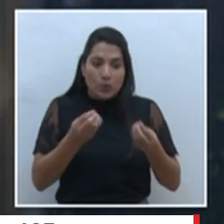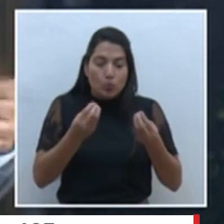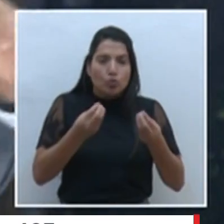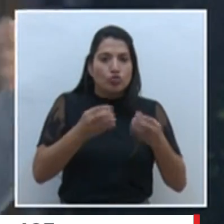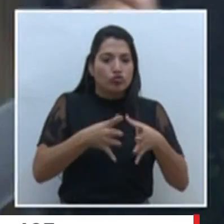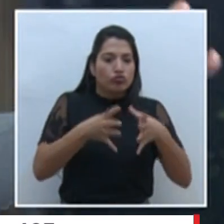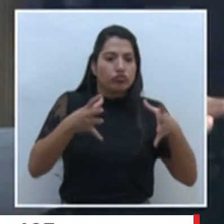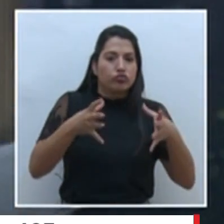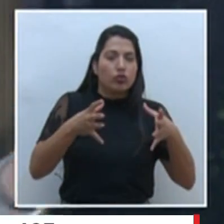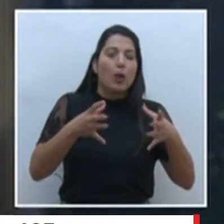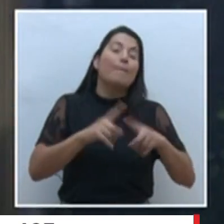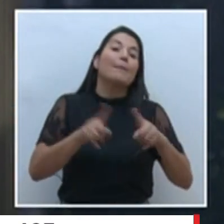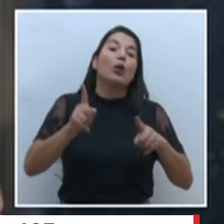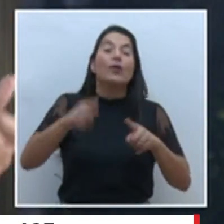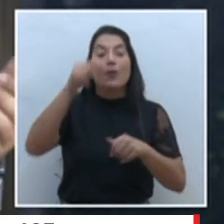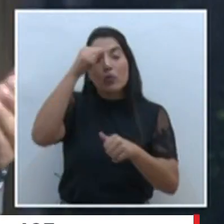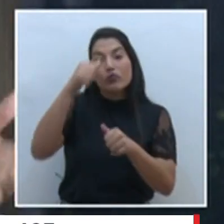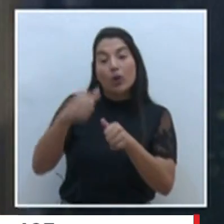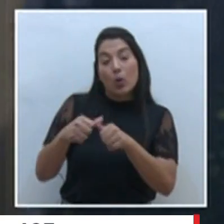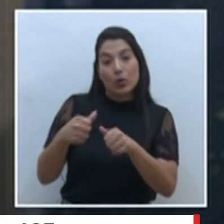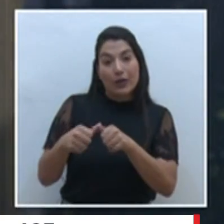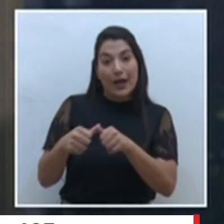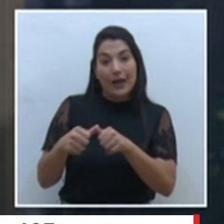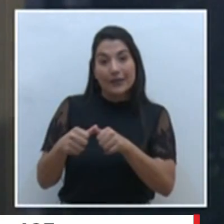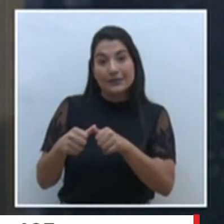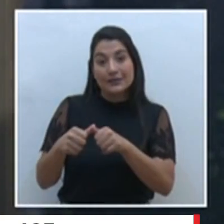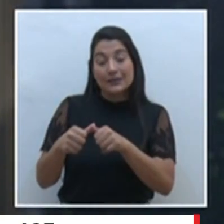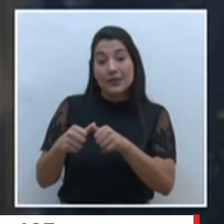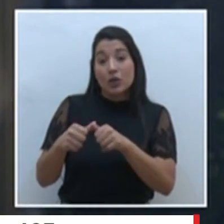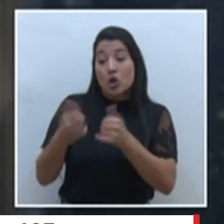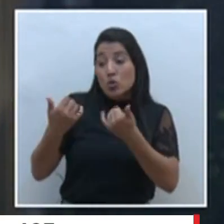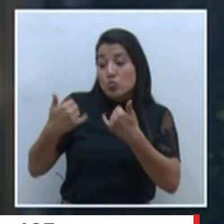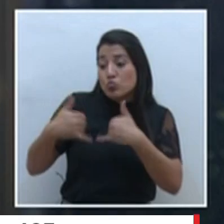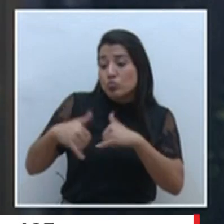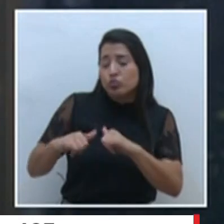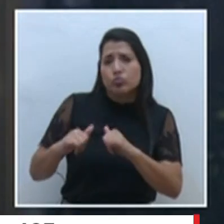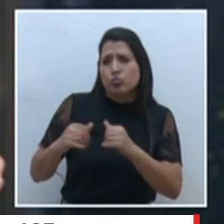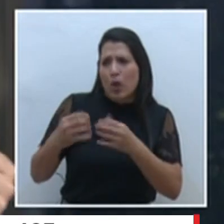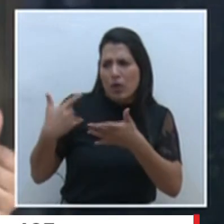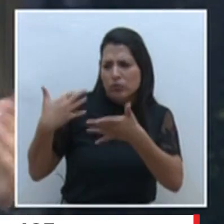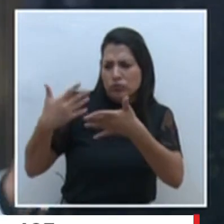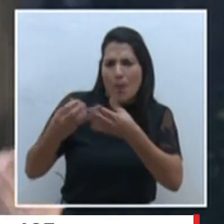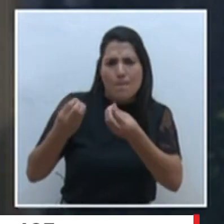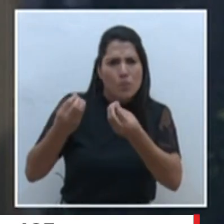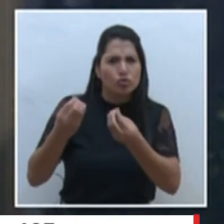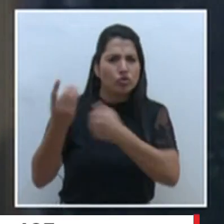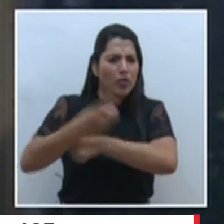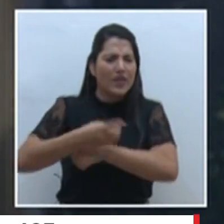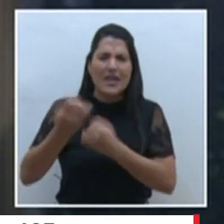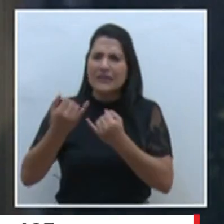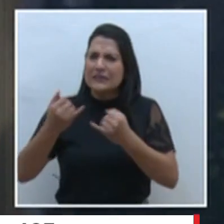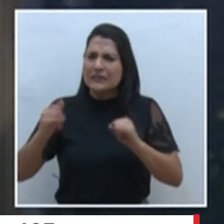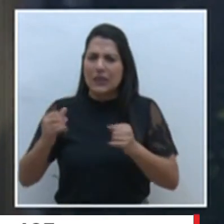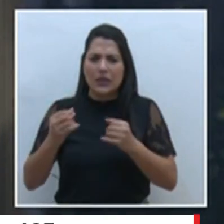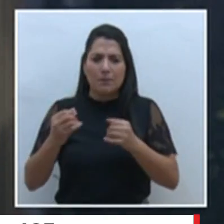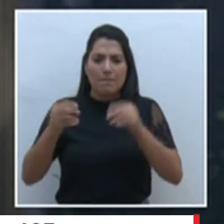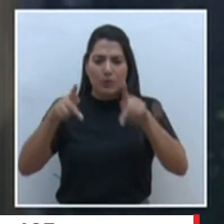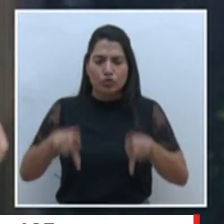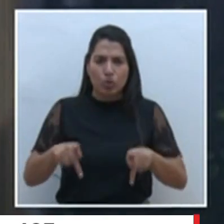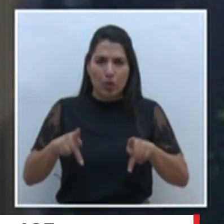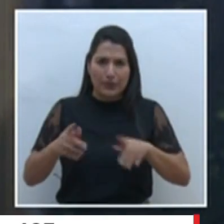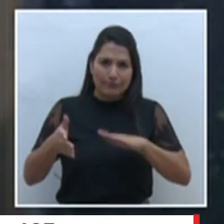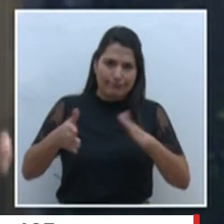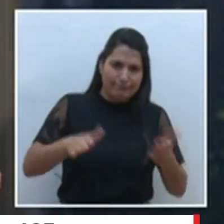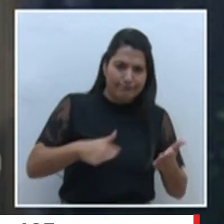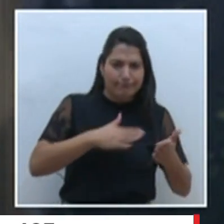aunque se reportan esos números altos todos los días, llevamos bastantes días sin nuevos fallecidos, el dato de hospitalización es baja.